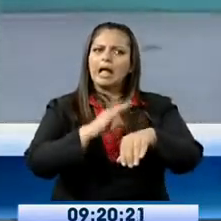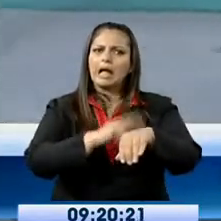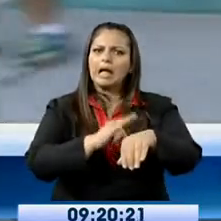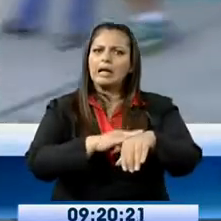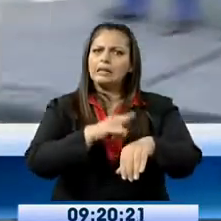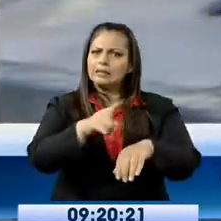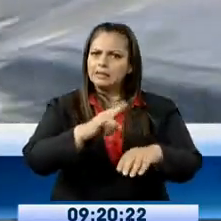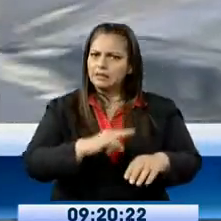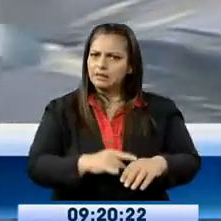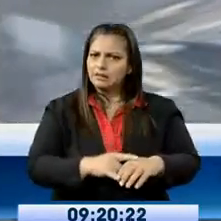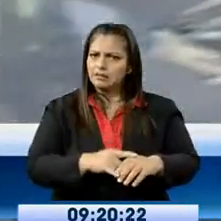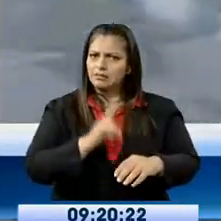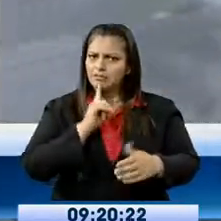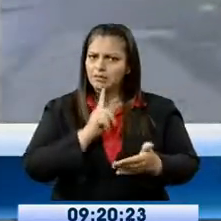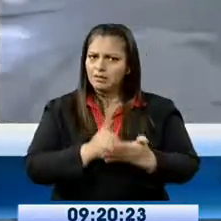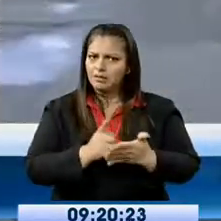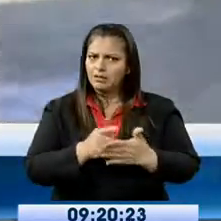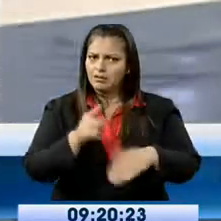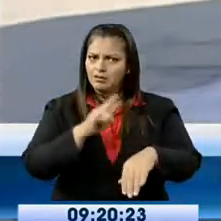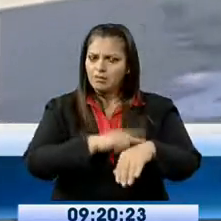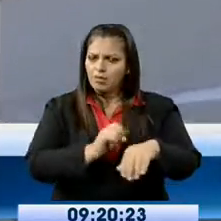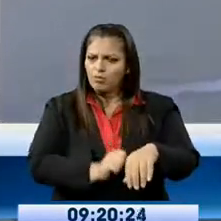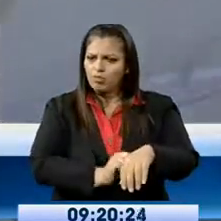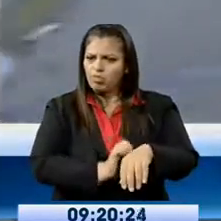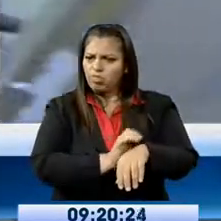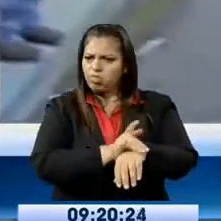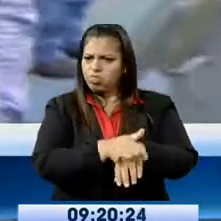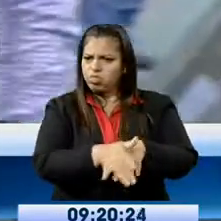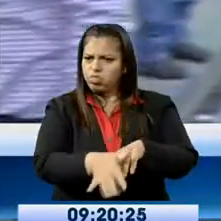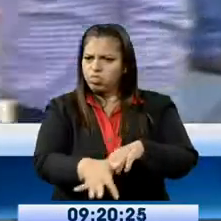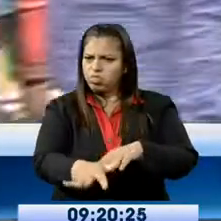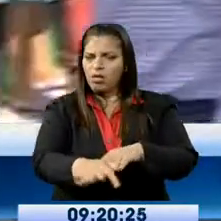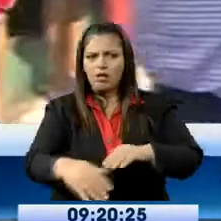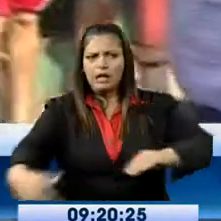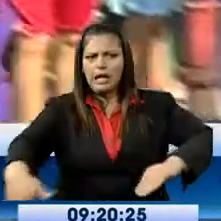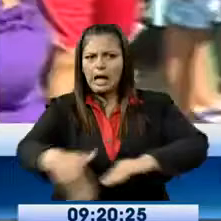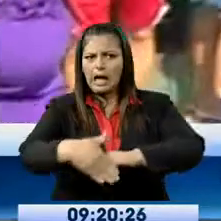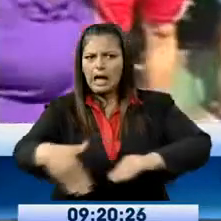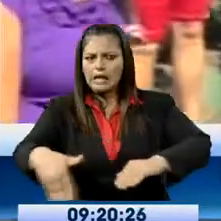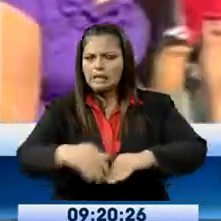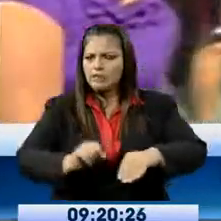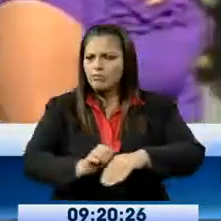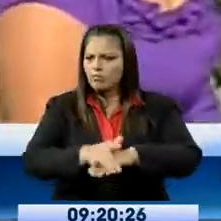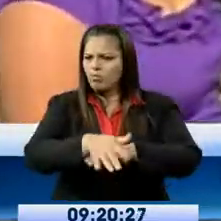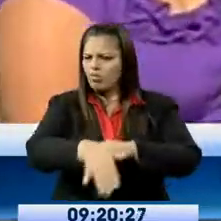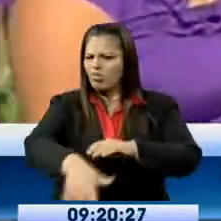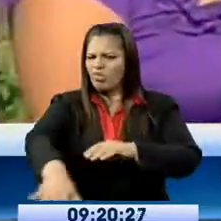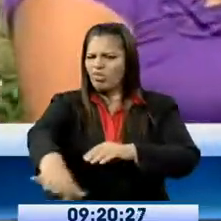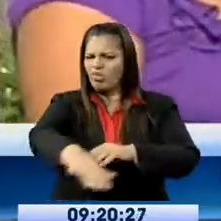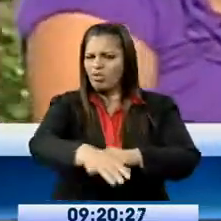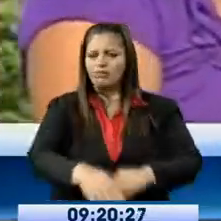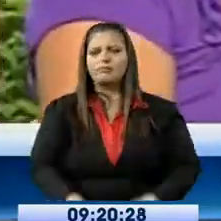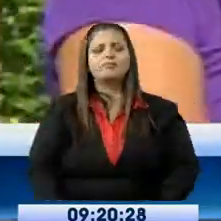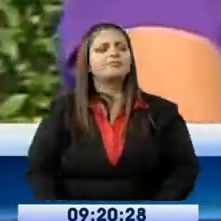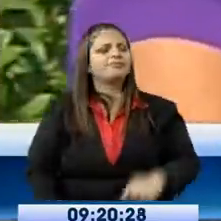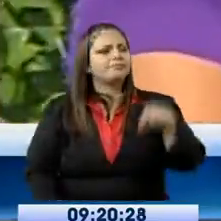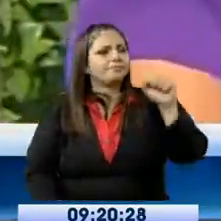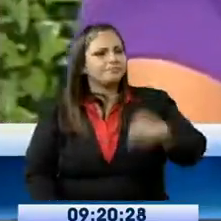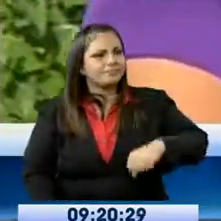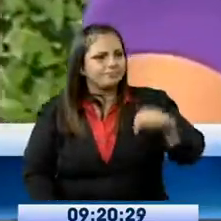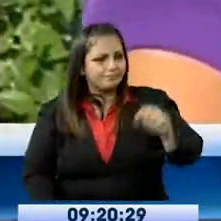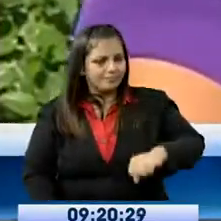vivienda de ahí. Sí, prácticamente sí, amigo. Todo ya se está rebosando adentro en la casa en la planta baja, todo el agua ya